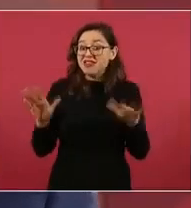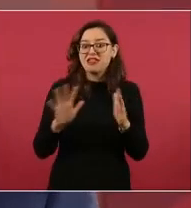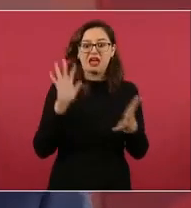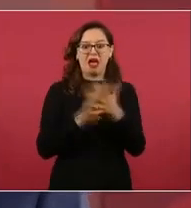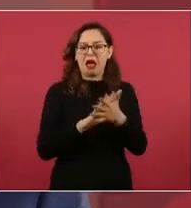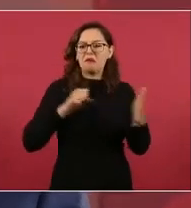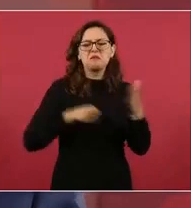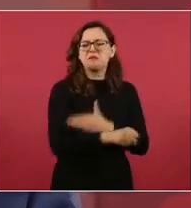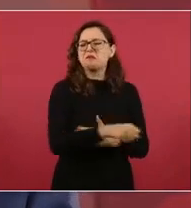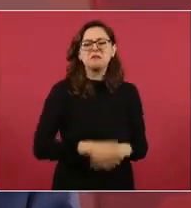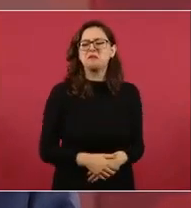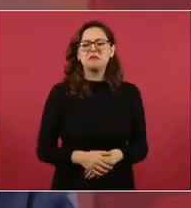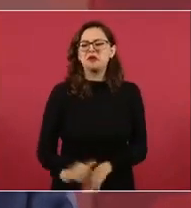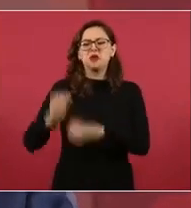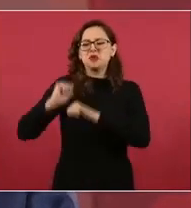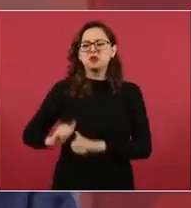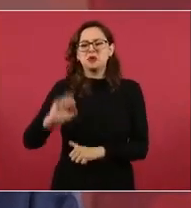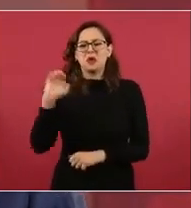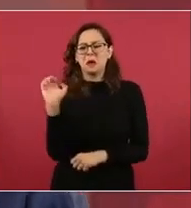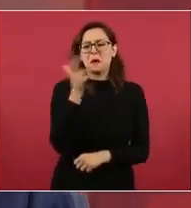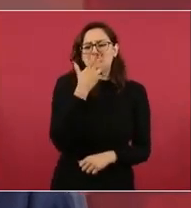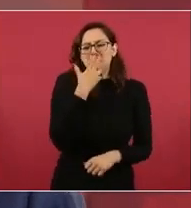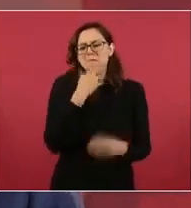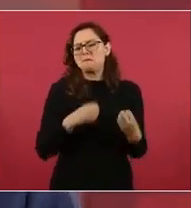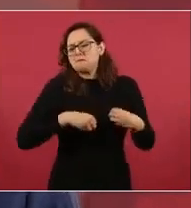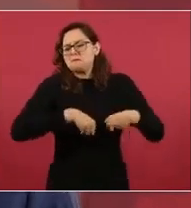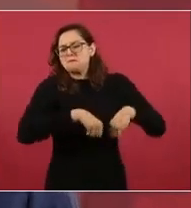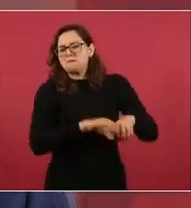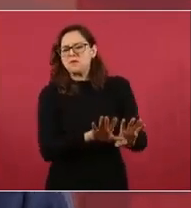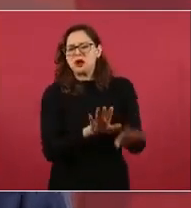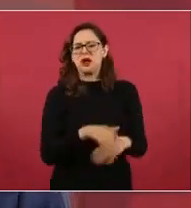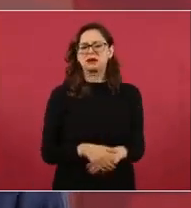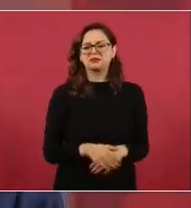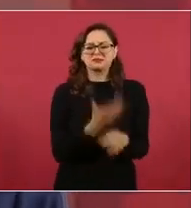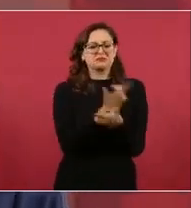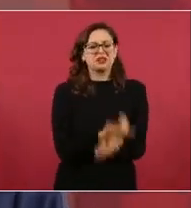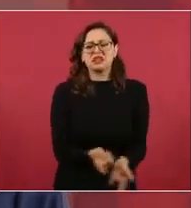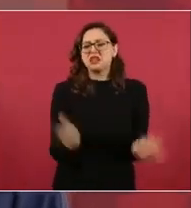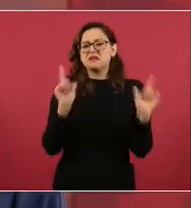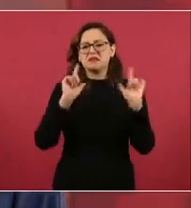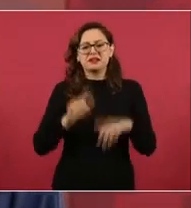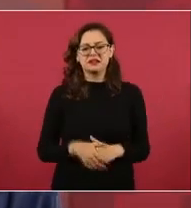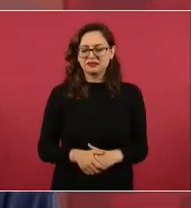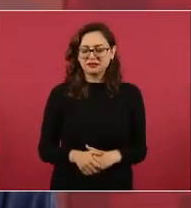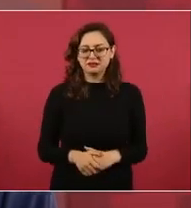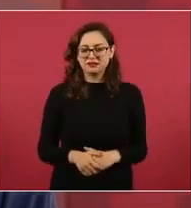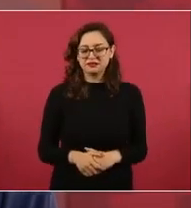y participaba en política, pero como ayudaba a los